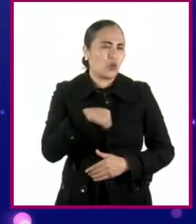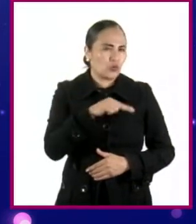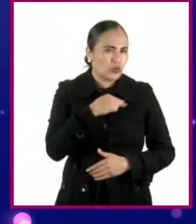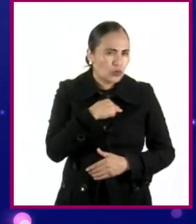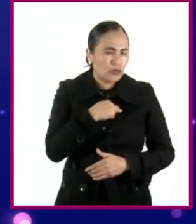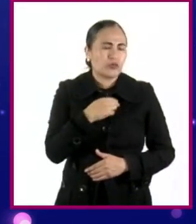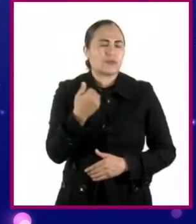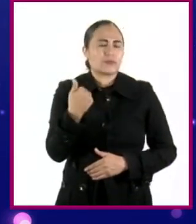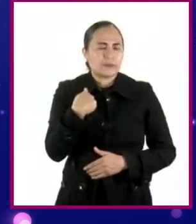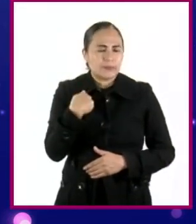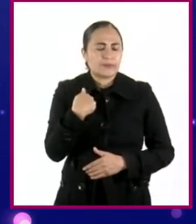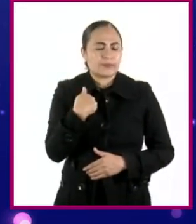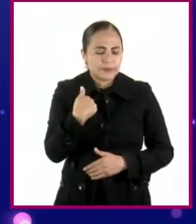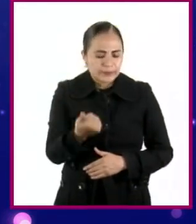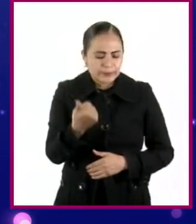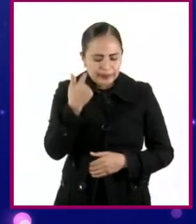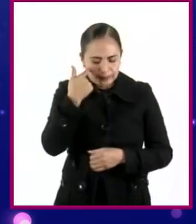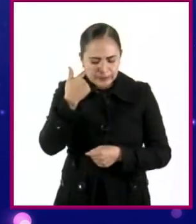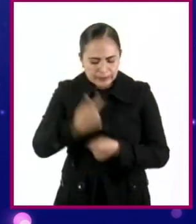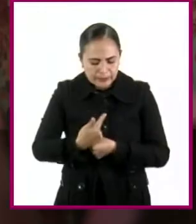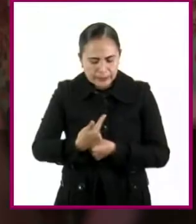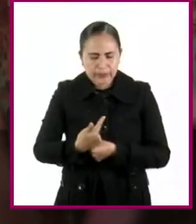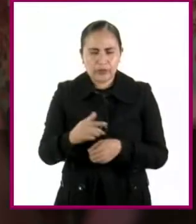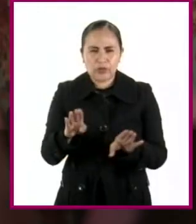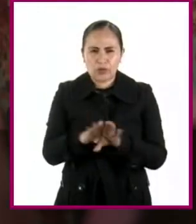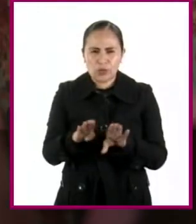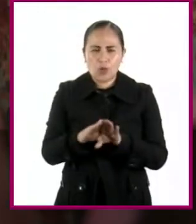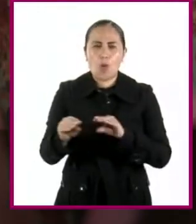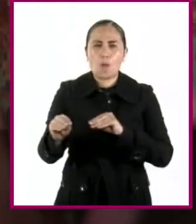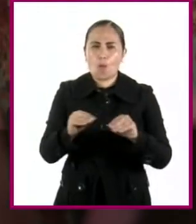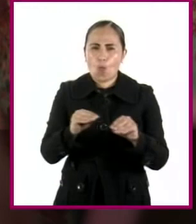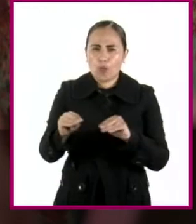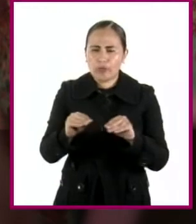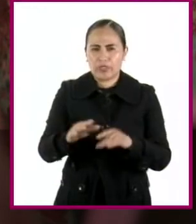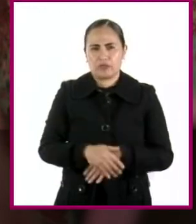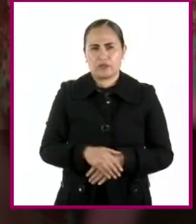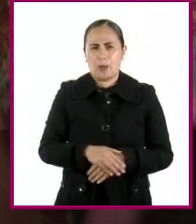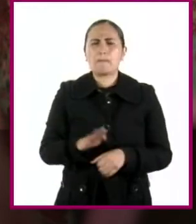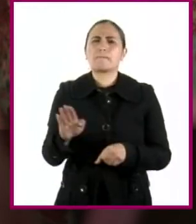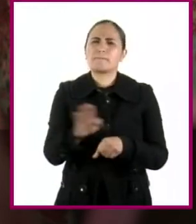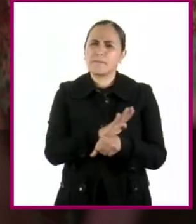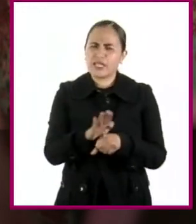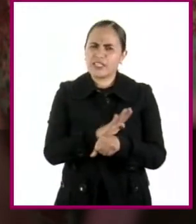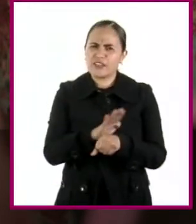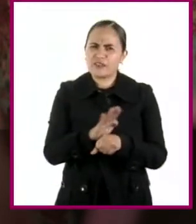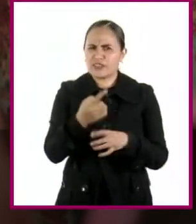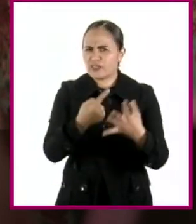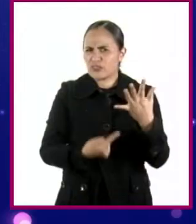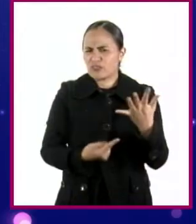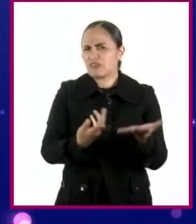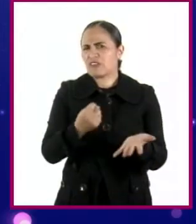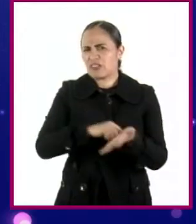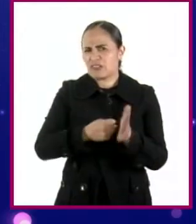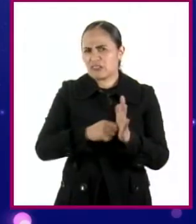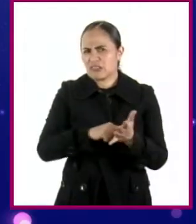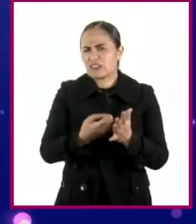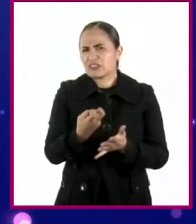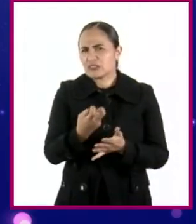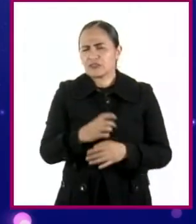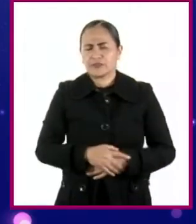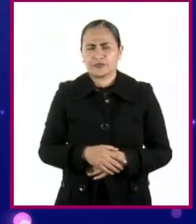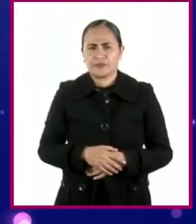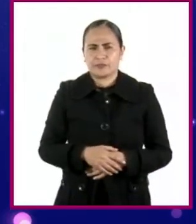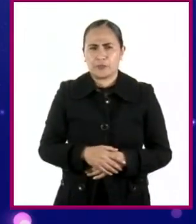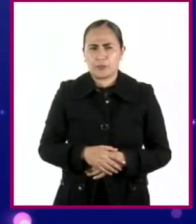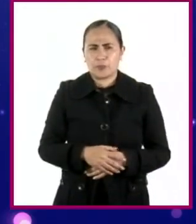entendernos, ¿sí?, a través del movimiento. ¿Cuáles son los beneficios que nos proporciona esta técnica? Los